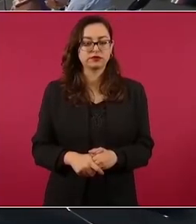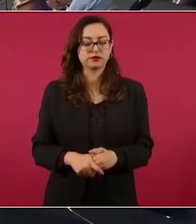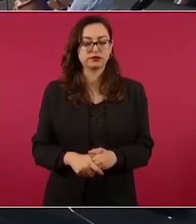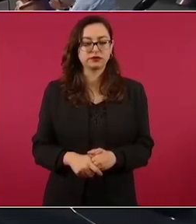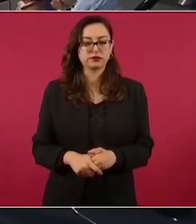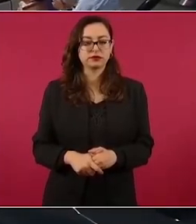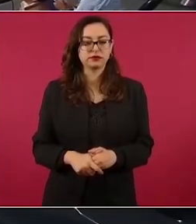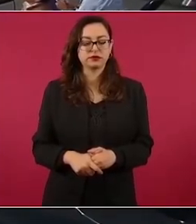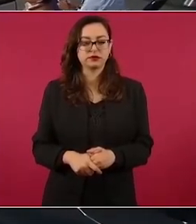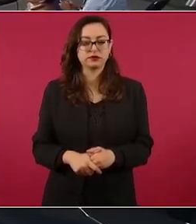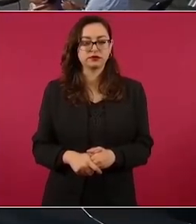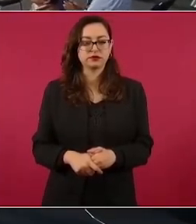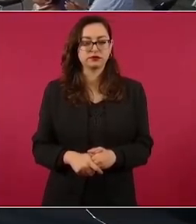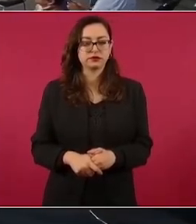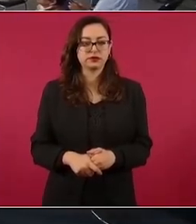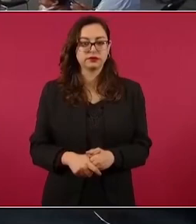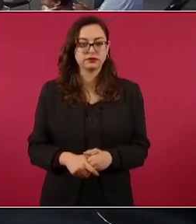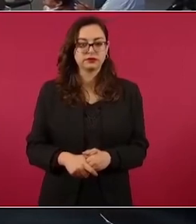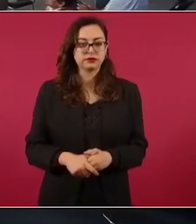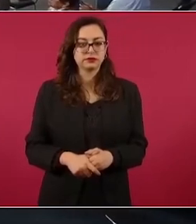está.